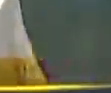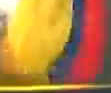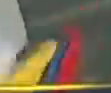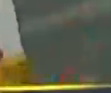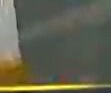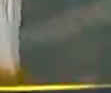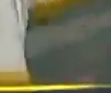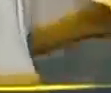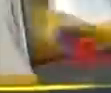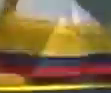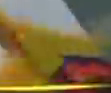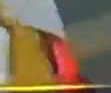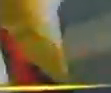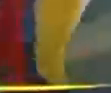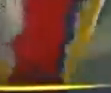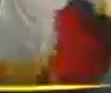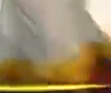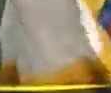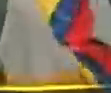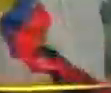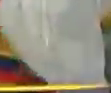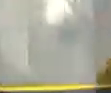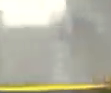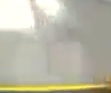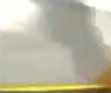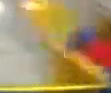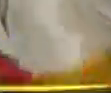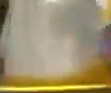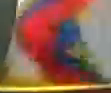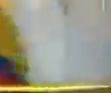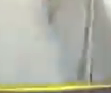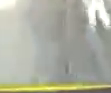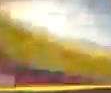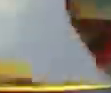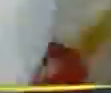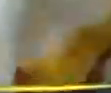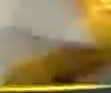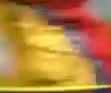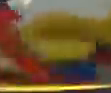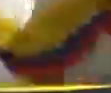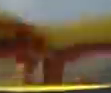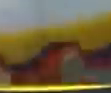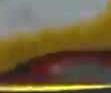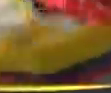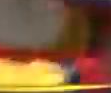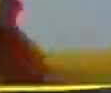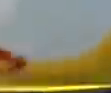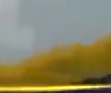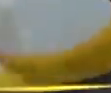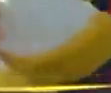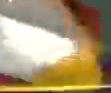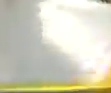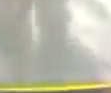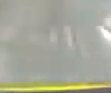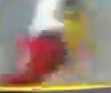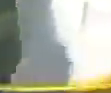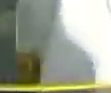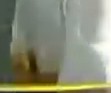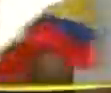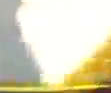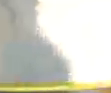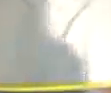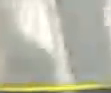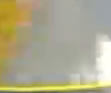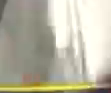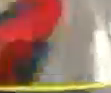fecha histórica que se escribe en las páginas de la República Bolivariana de Venezuela como